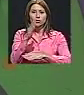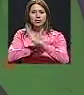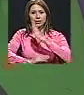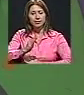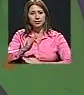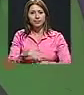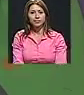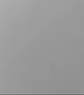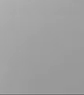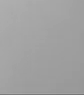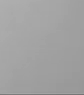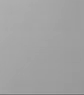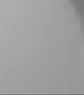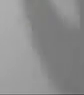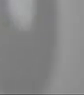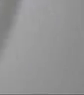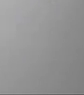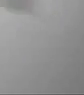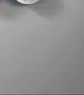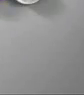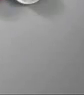discapacidad.